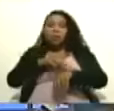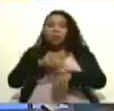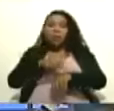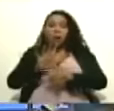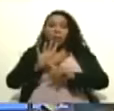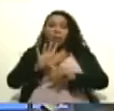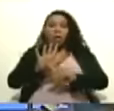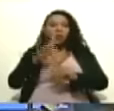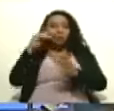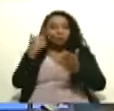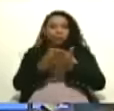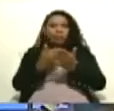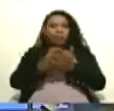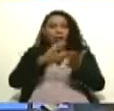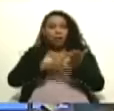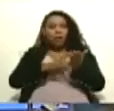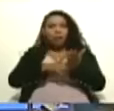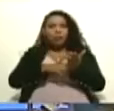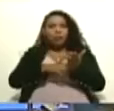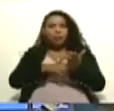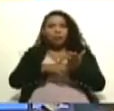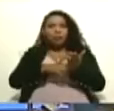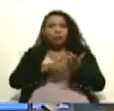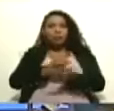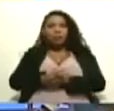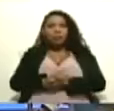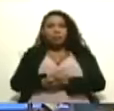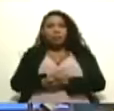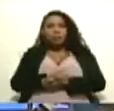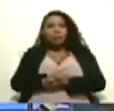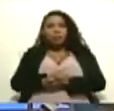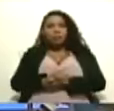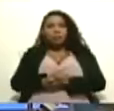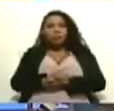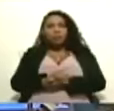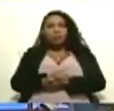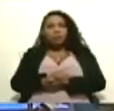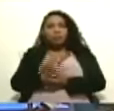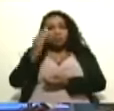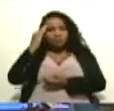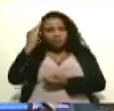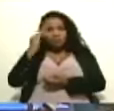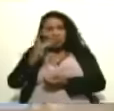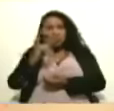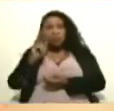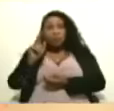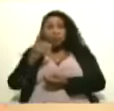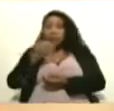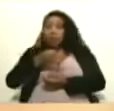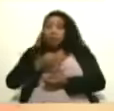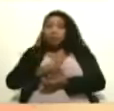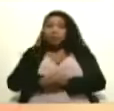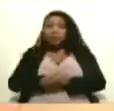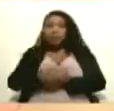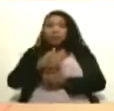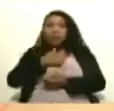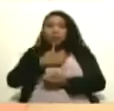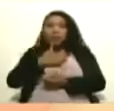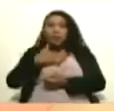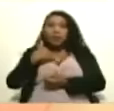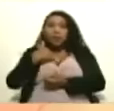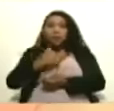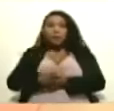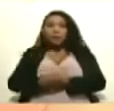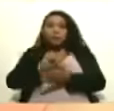pregunta por la W Gabriela González Hola Gabriela Buenas tardes Cómo está Yo quisiera bien